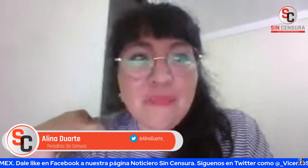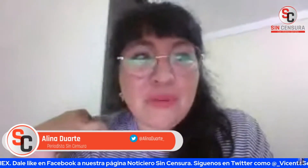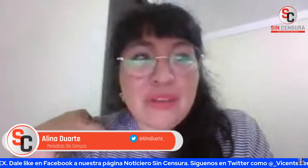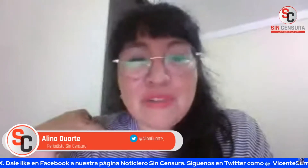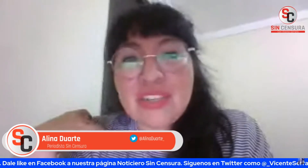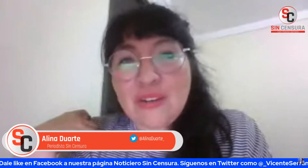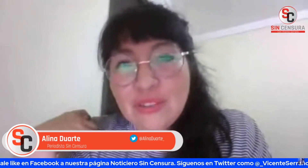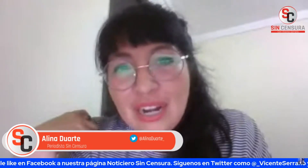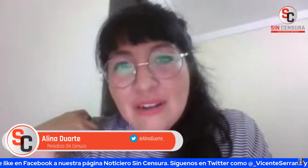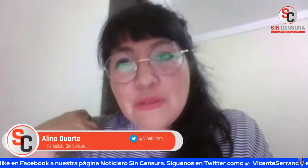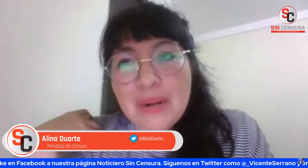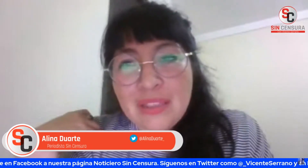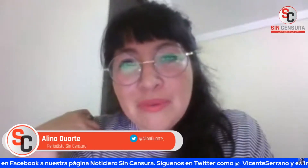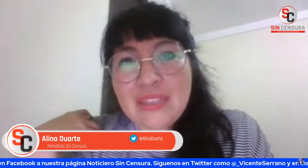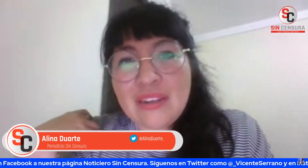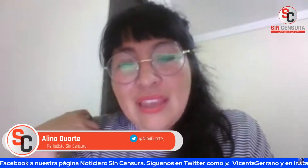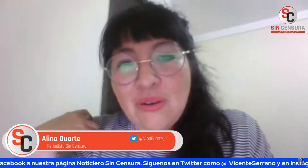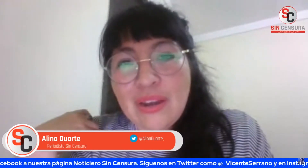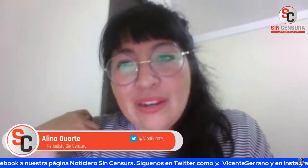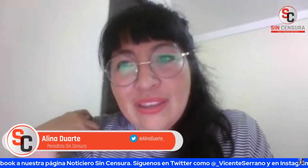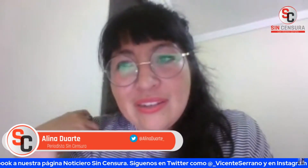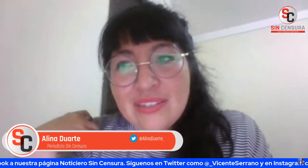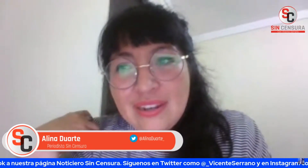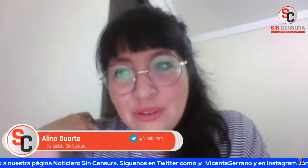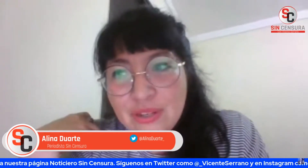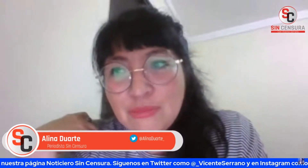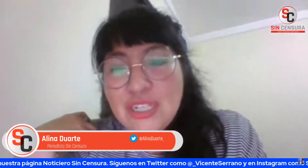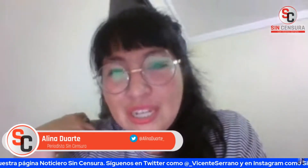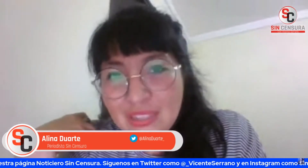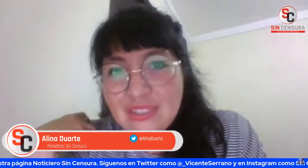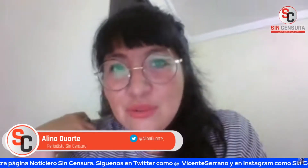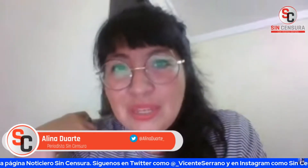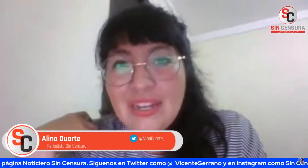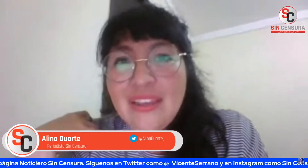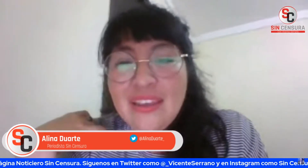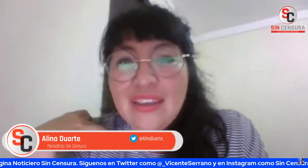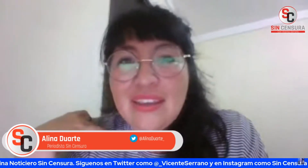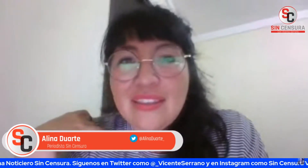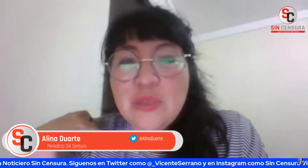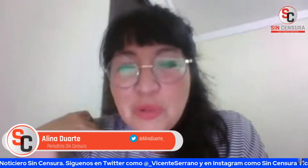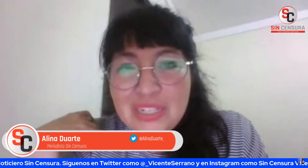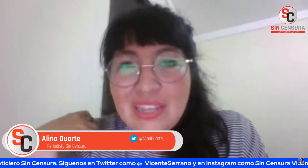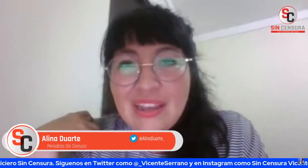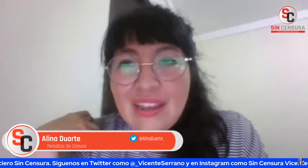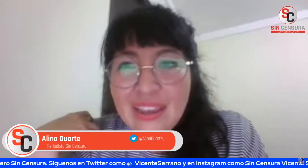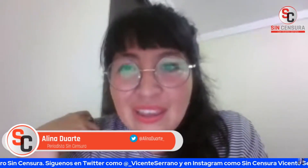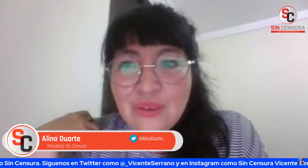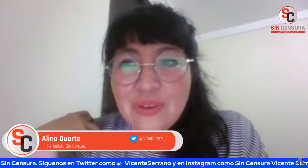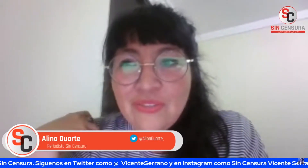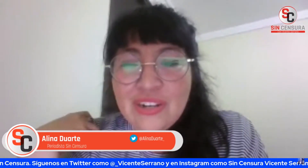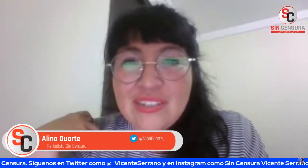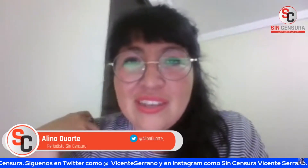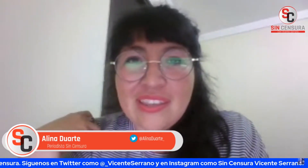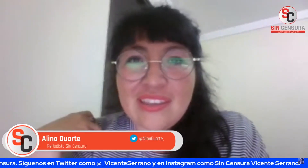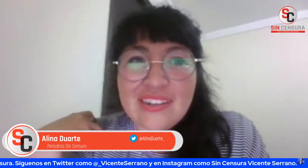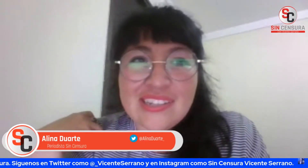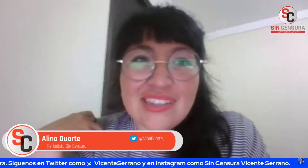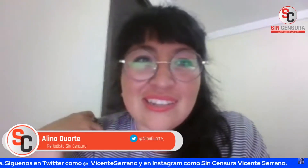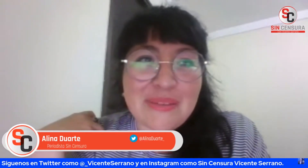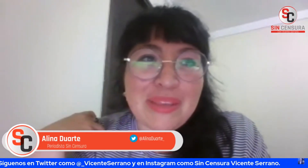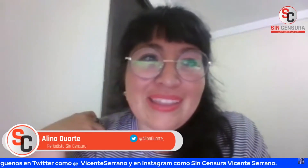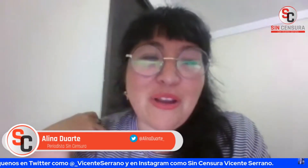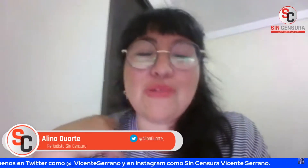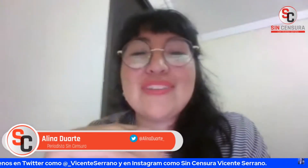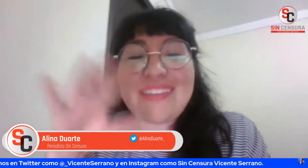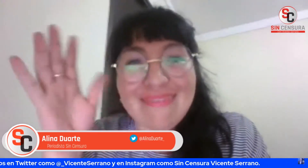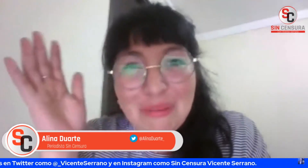no, podemos encontrarnos para debatir, dialogar, y ya quisiera yo que mucha gente estuviera dispuesta a ello, a diferencia de quienes